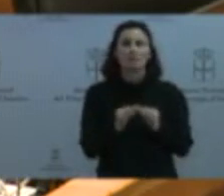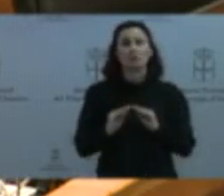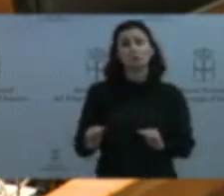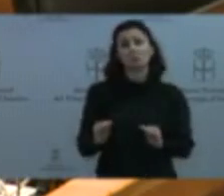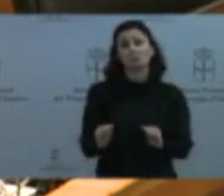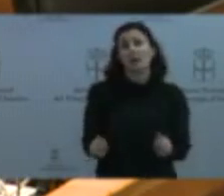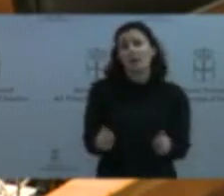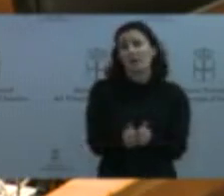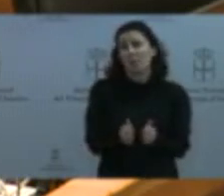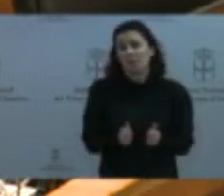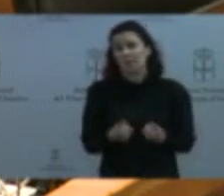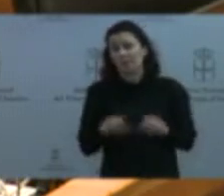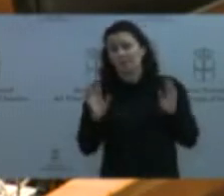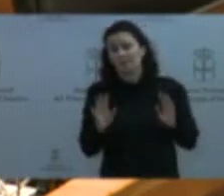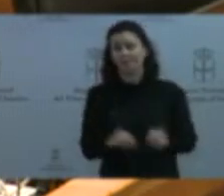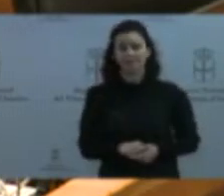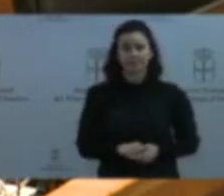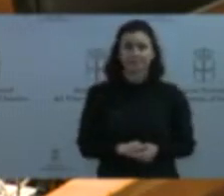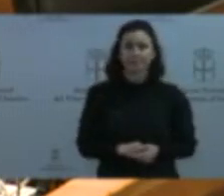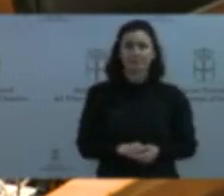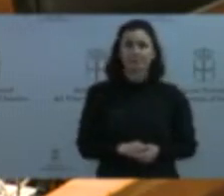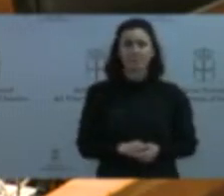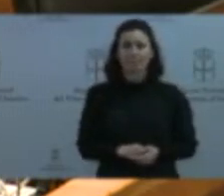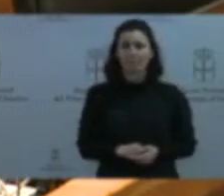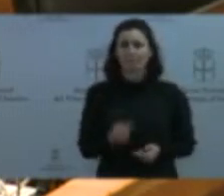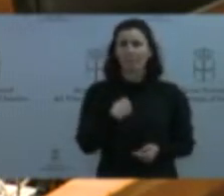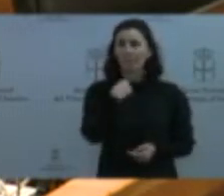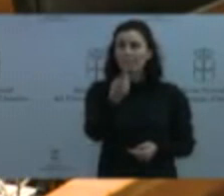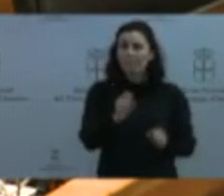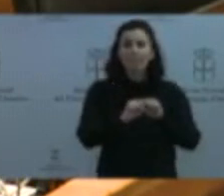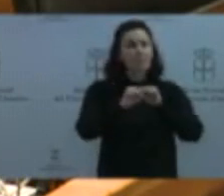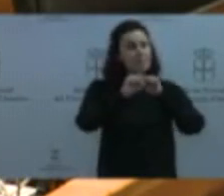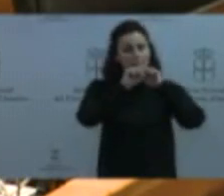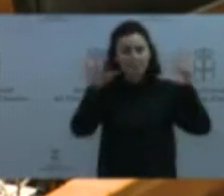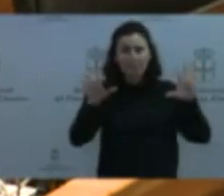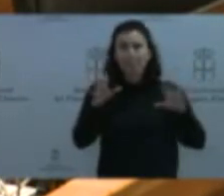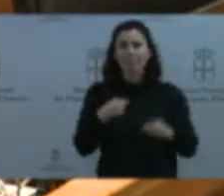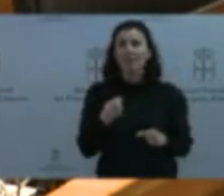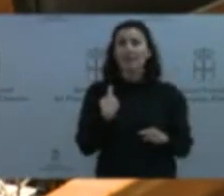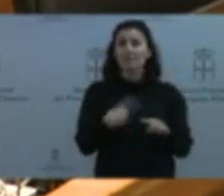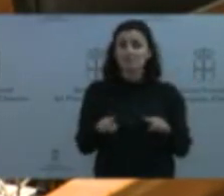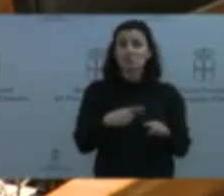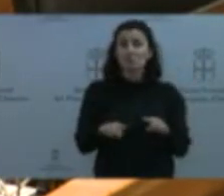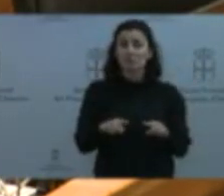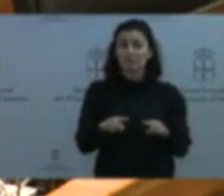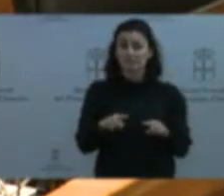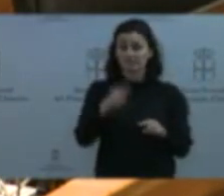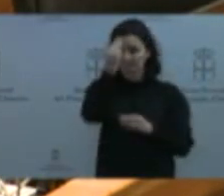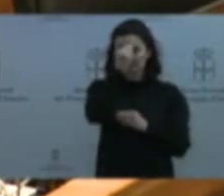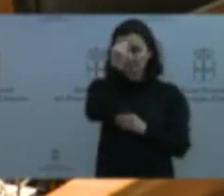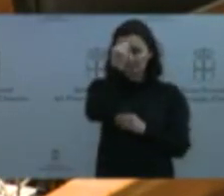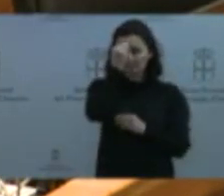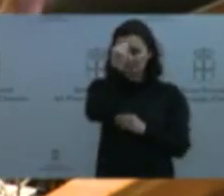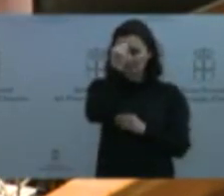nosotros, lo voy a decir claramente, decimos las cosas que creemos que son las que